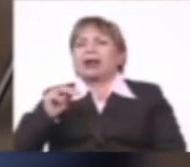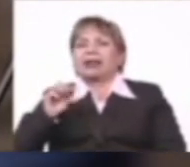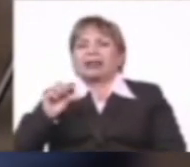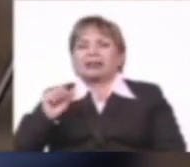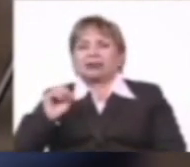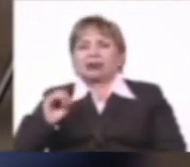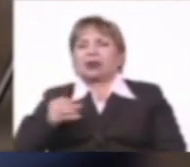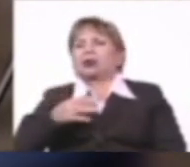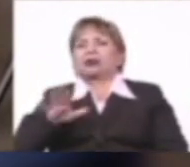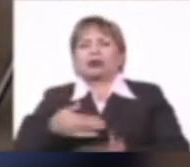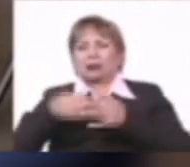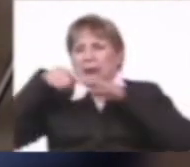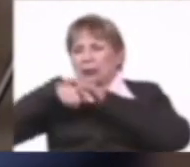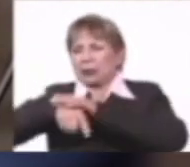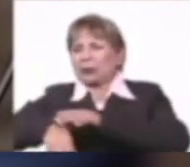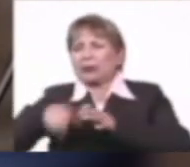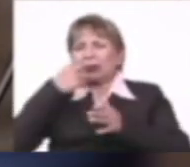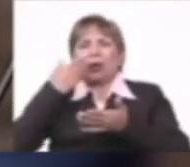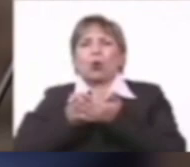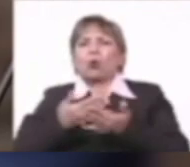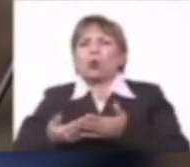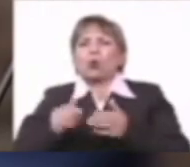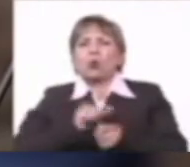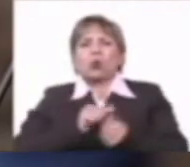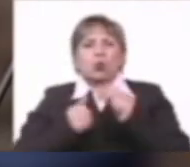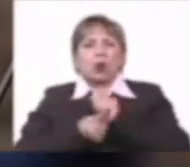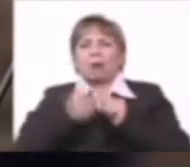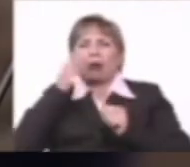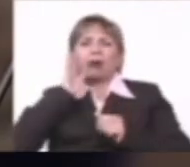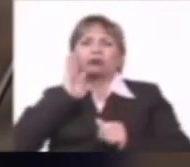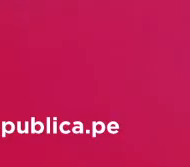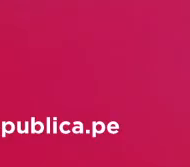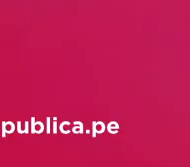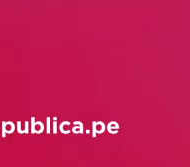aluminio y afloramiento de agua subterránea y superficial, evidenciando un cambio en la calidad del agua.